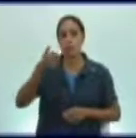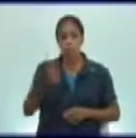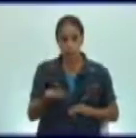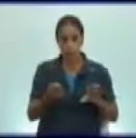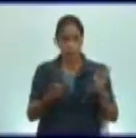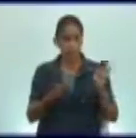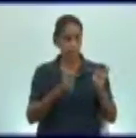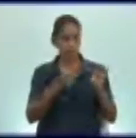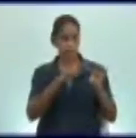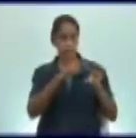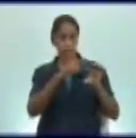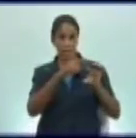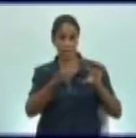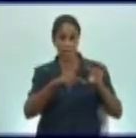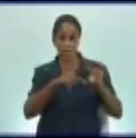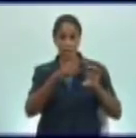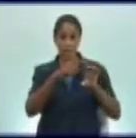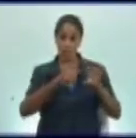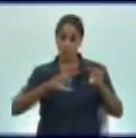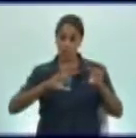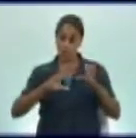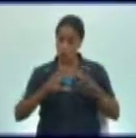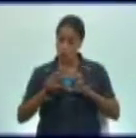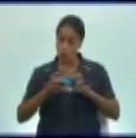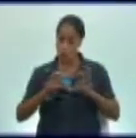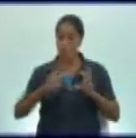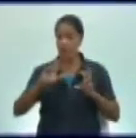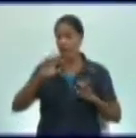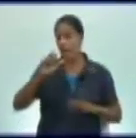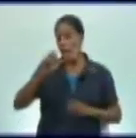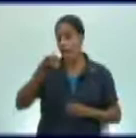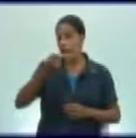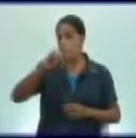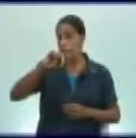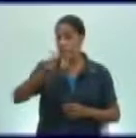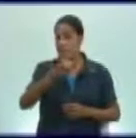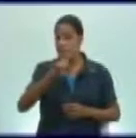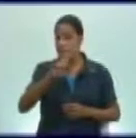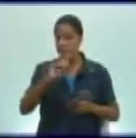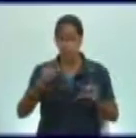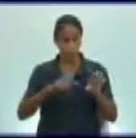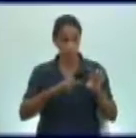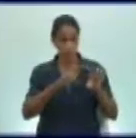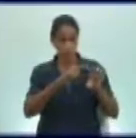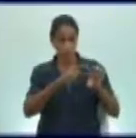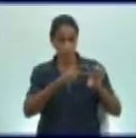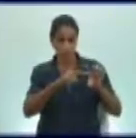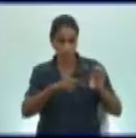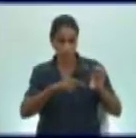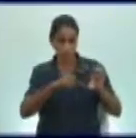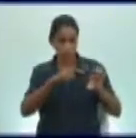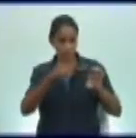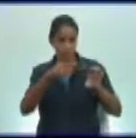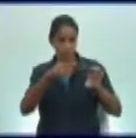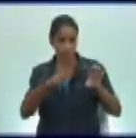anillos y pueden ver también la presencia del celoma. En cada uno de los anillos